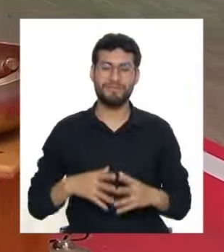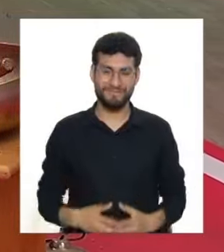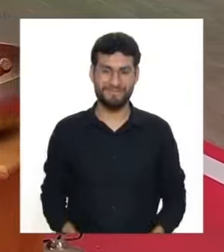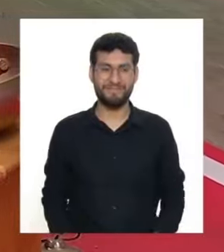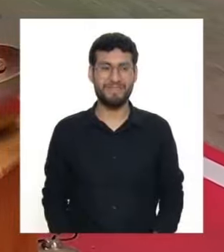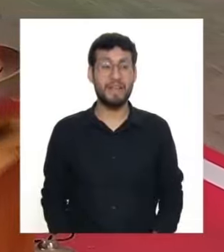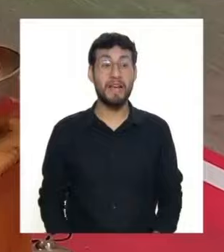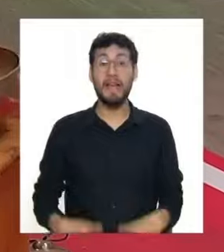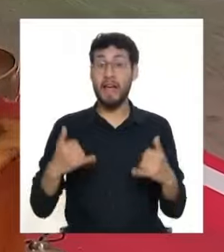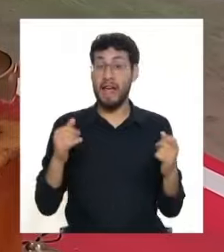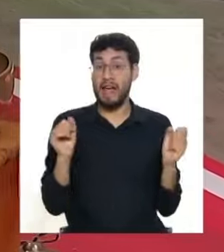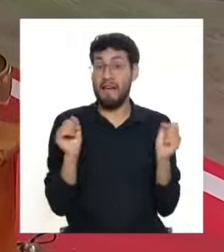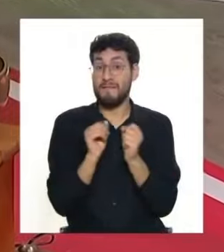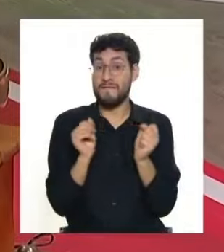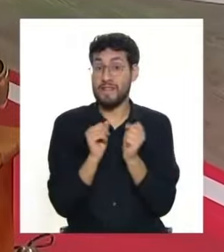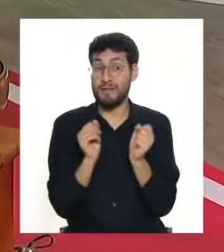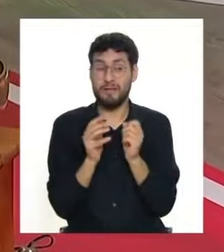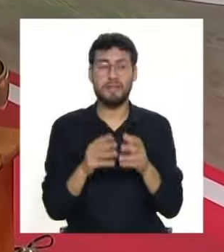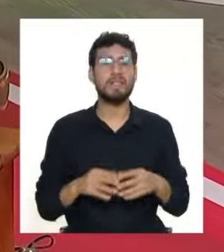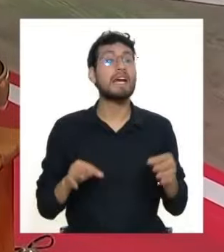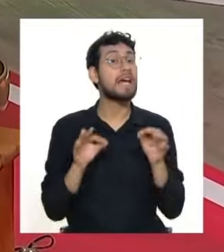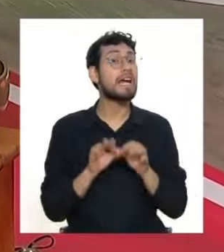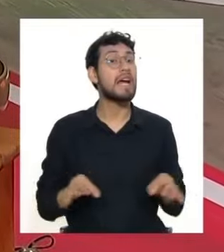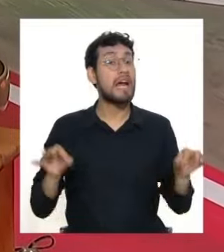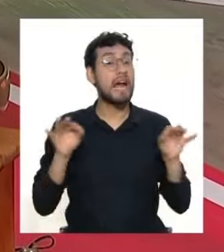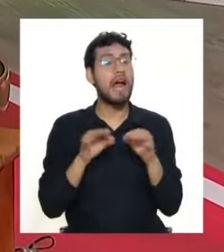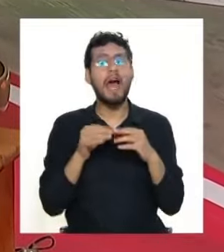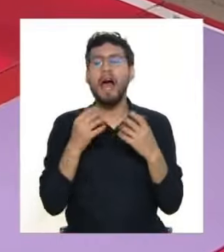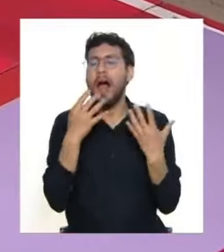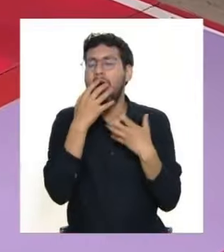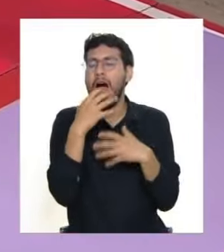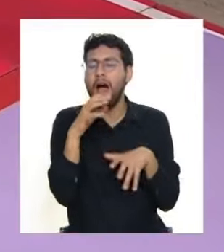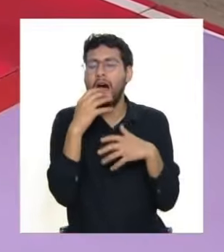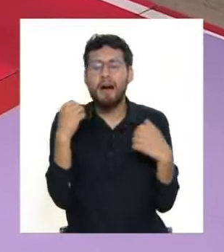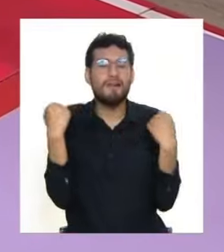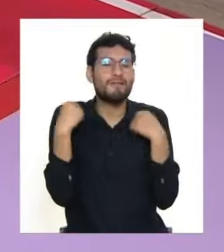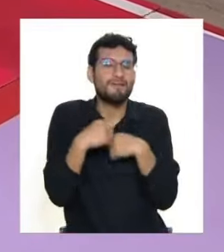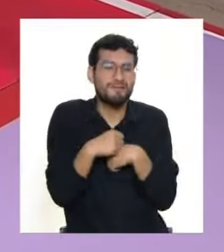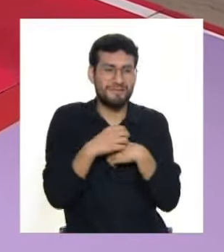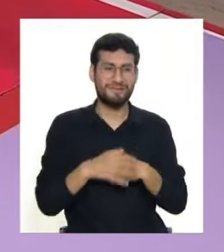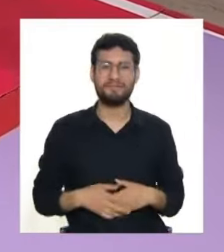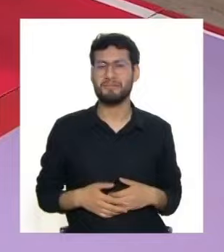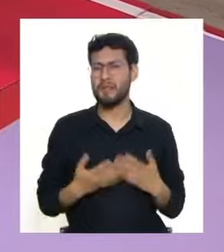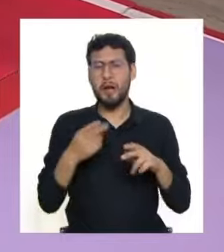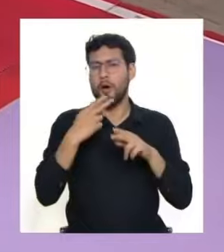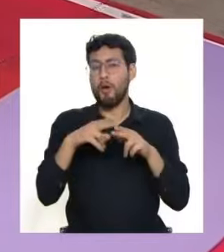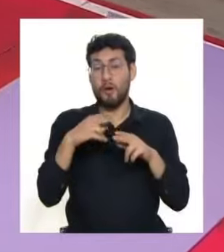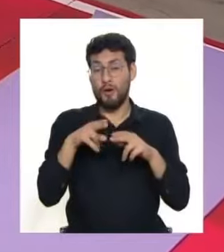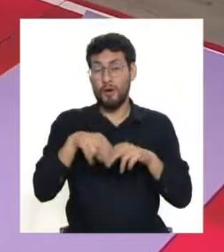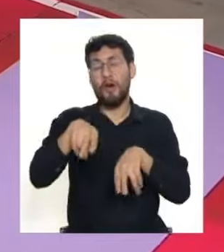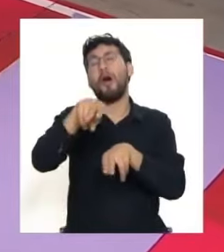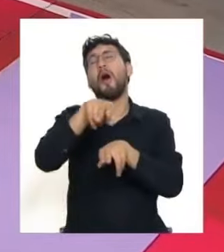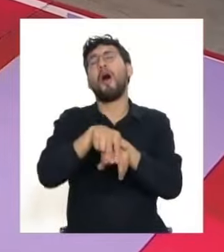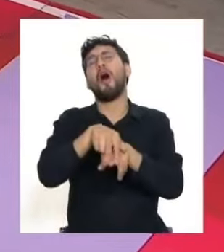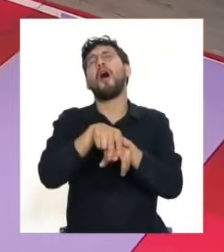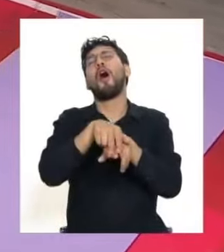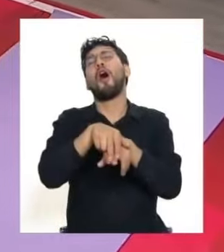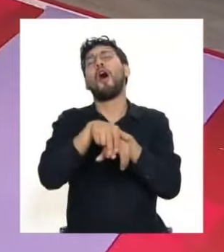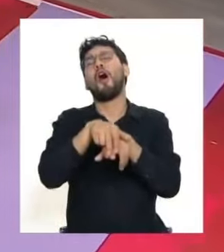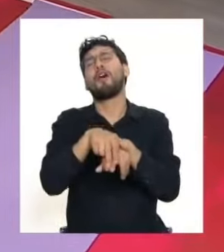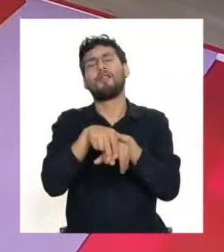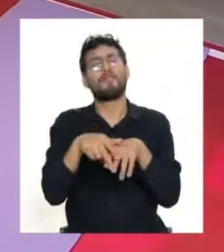Y ahora que está haciendo frío, es importante abrigarse, ¿ok? Permanecer algunos minutos en esta posición